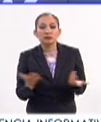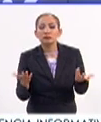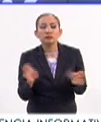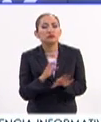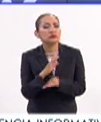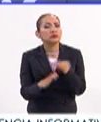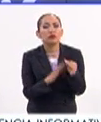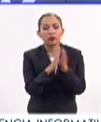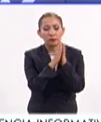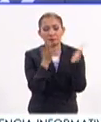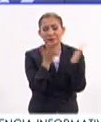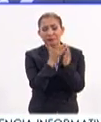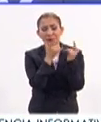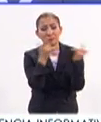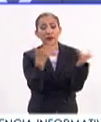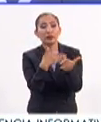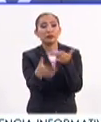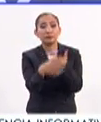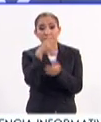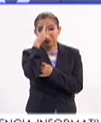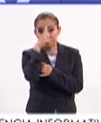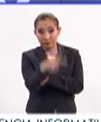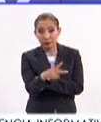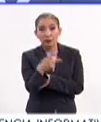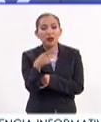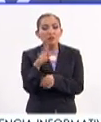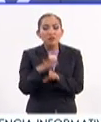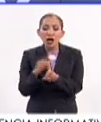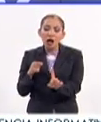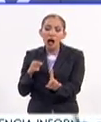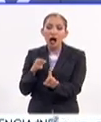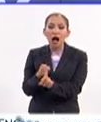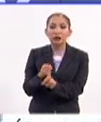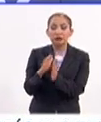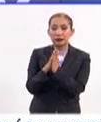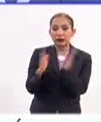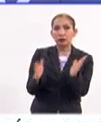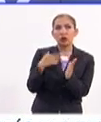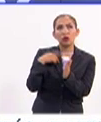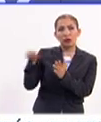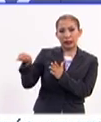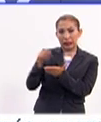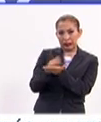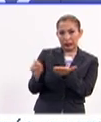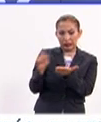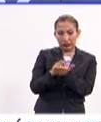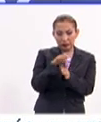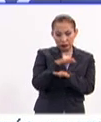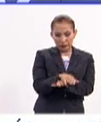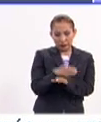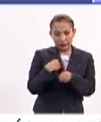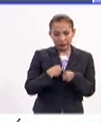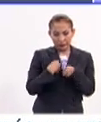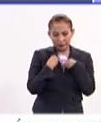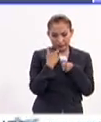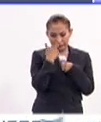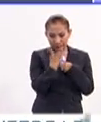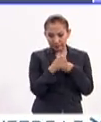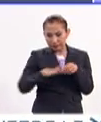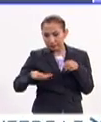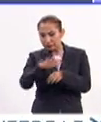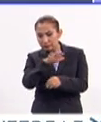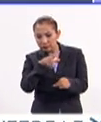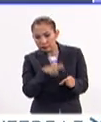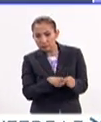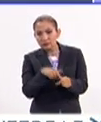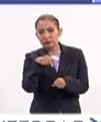sería toda la obra de la historia moderna de México, pero especialmente los tomos que escribió sobre la vida económica y